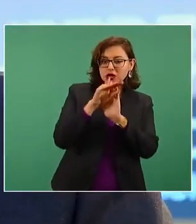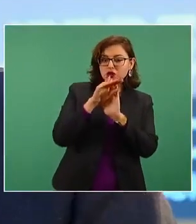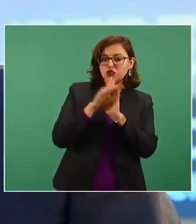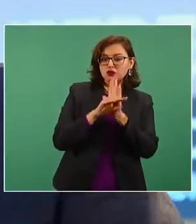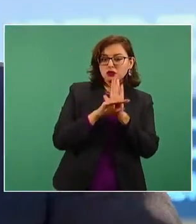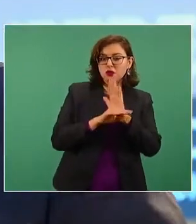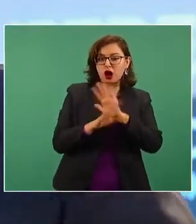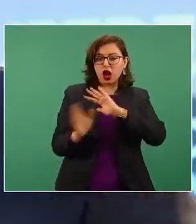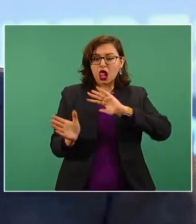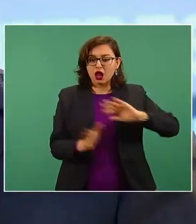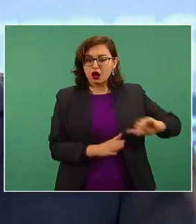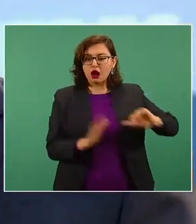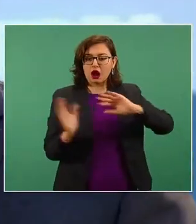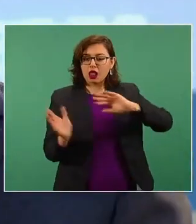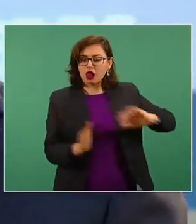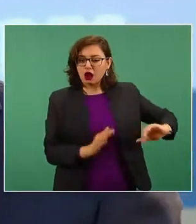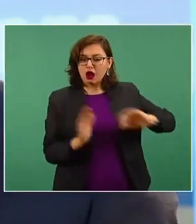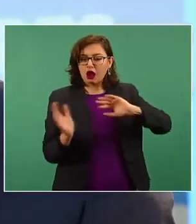y que